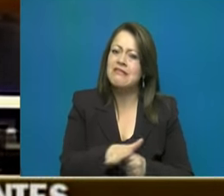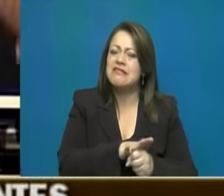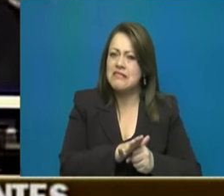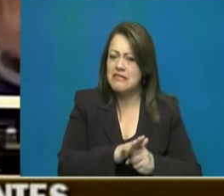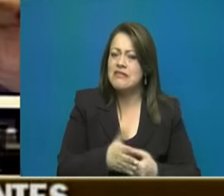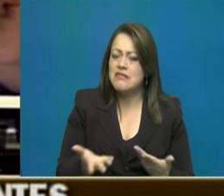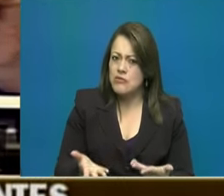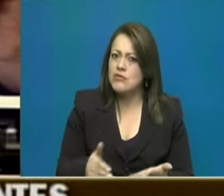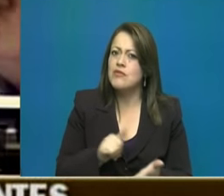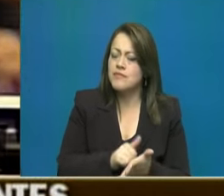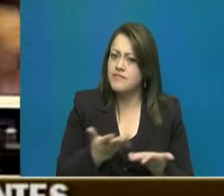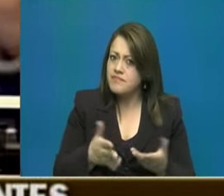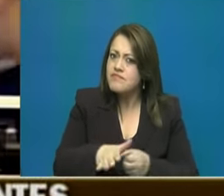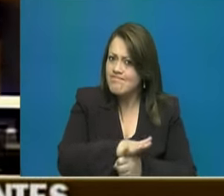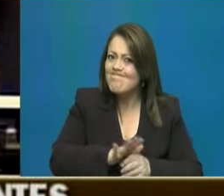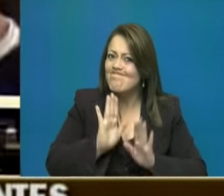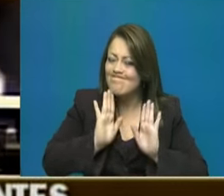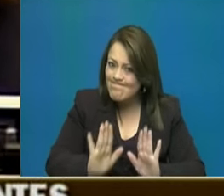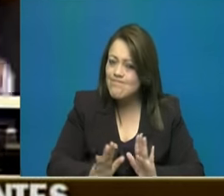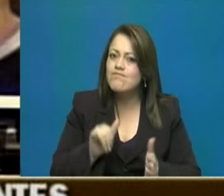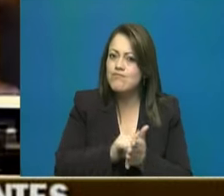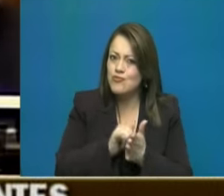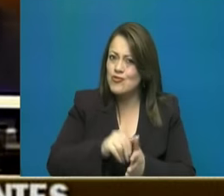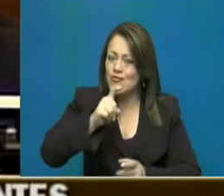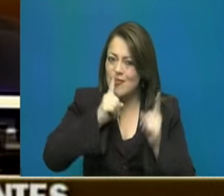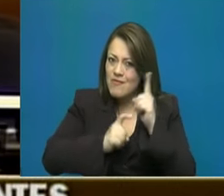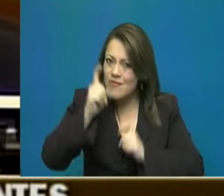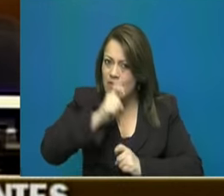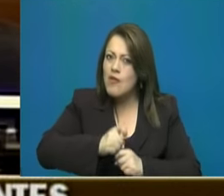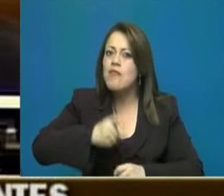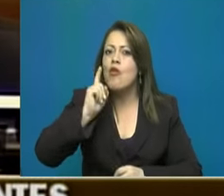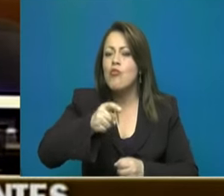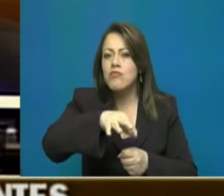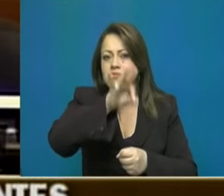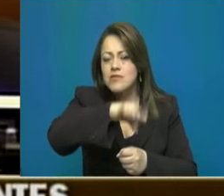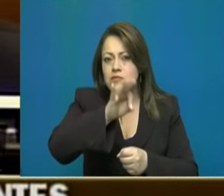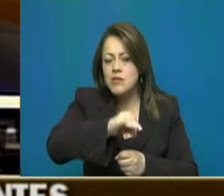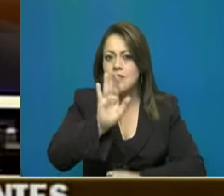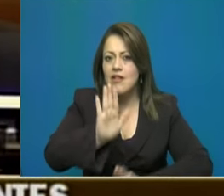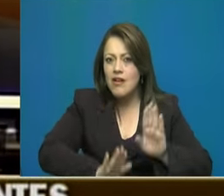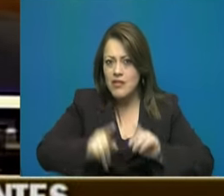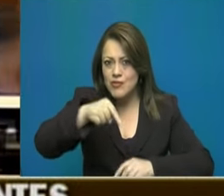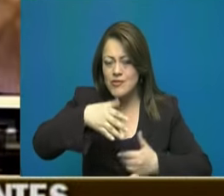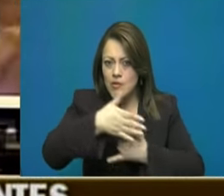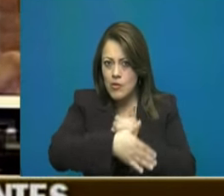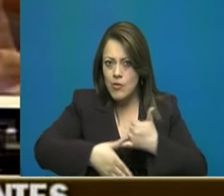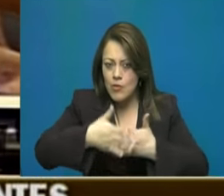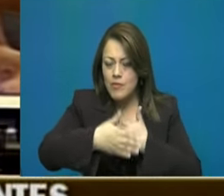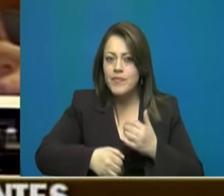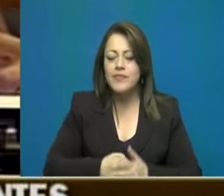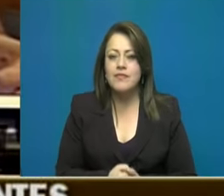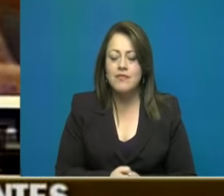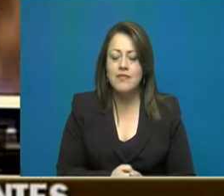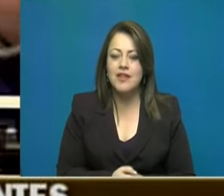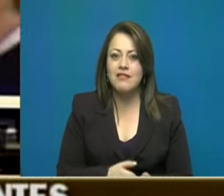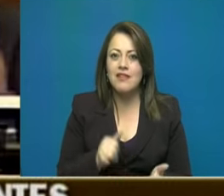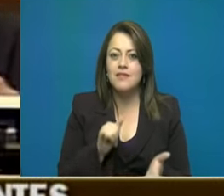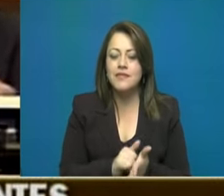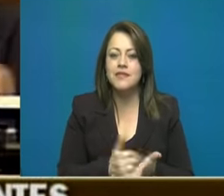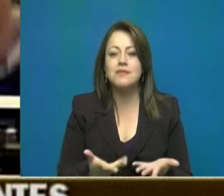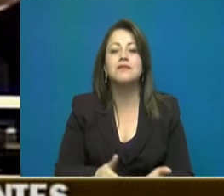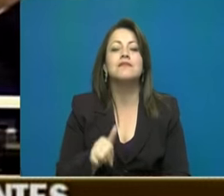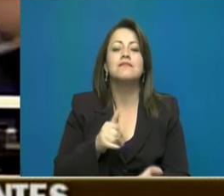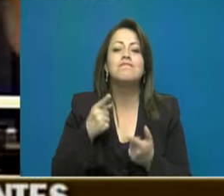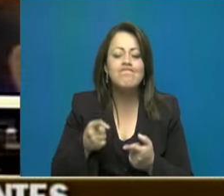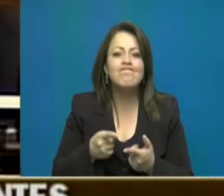termina definiendo en los escenarios locales buena parte de la elección de los candidatos en nuestro país. Ese constreñimiento al elector que se realiza